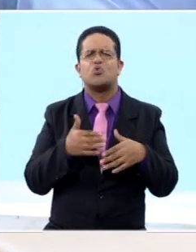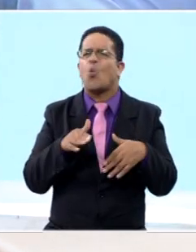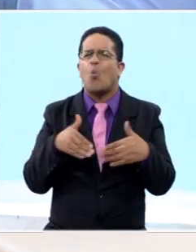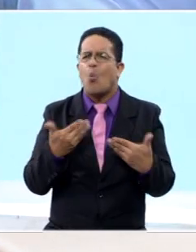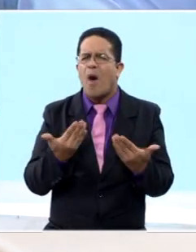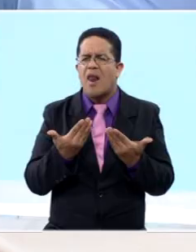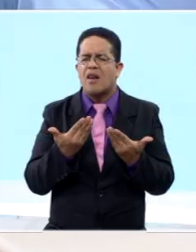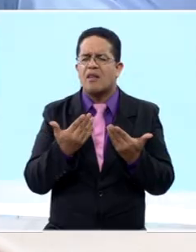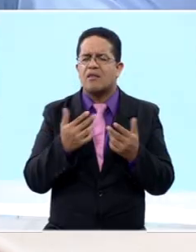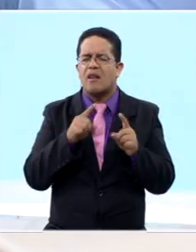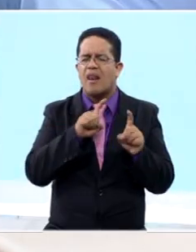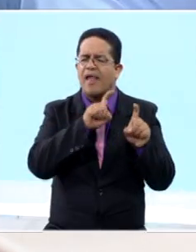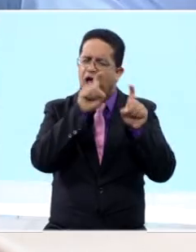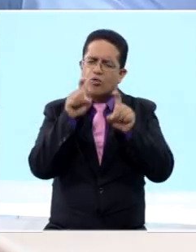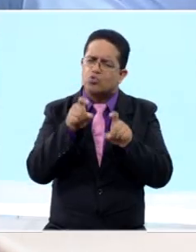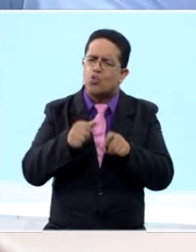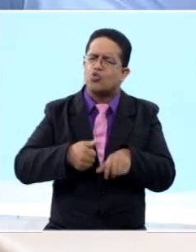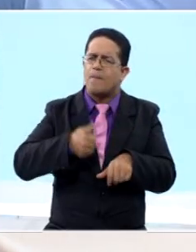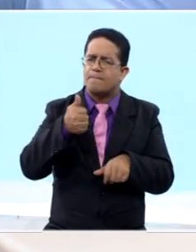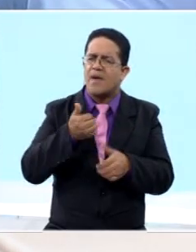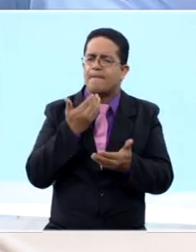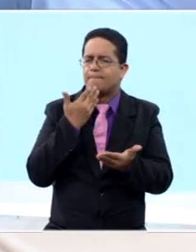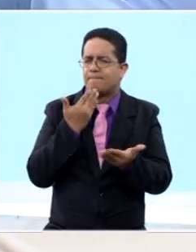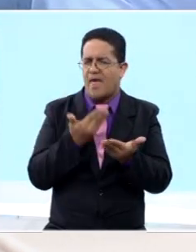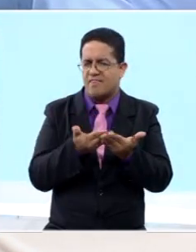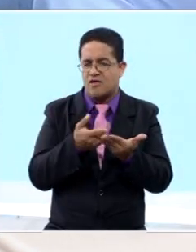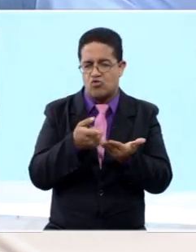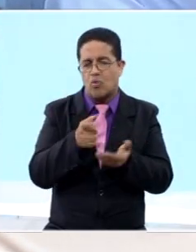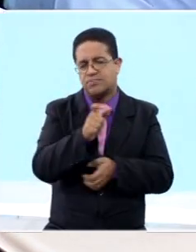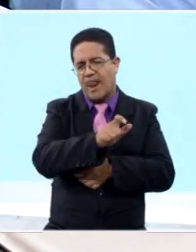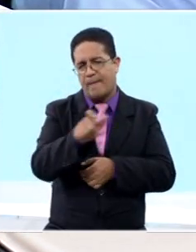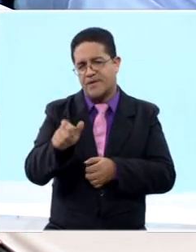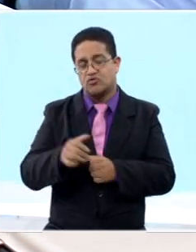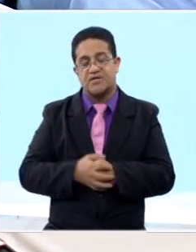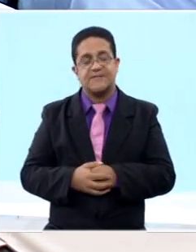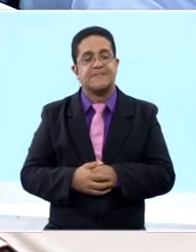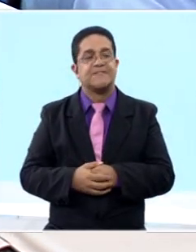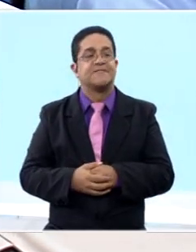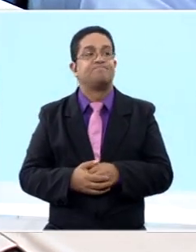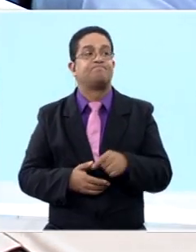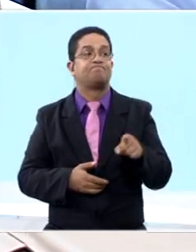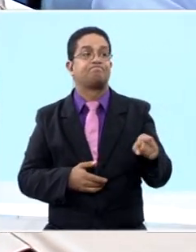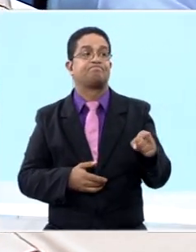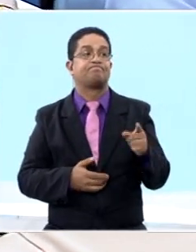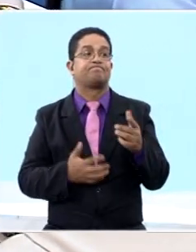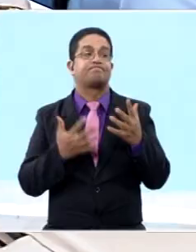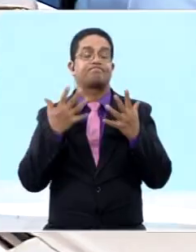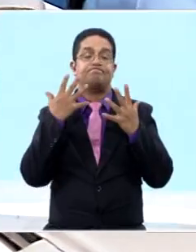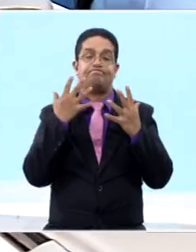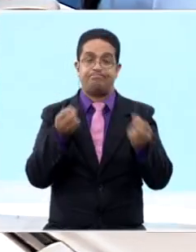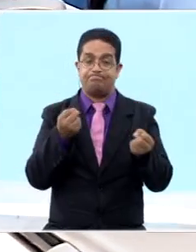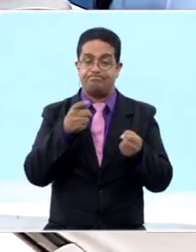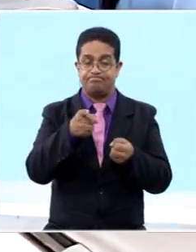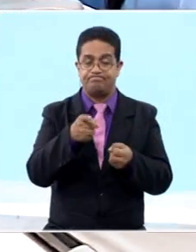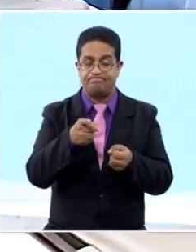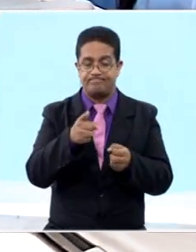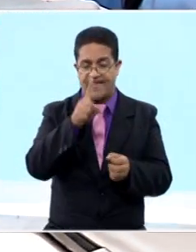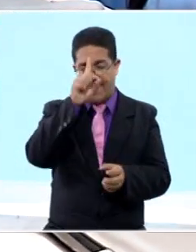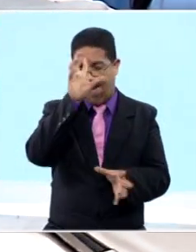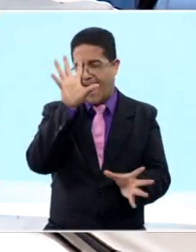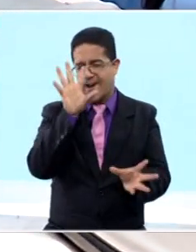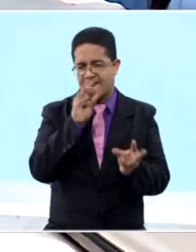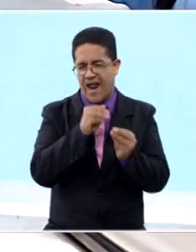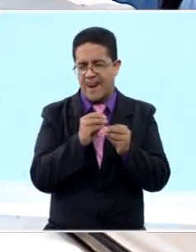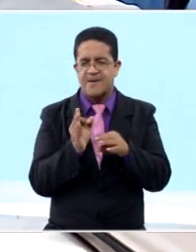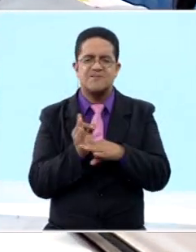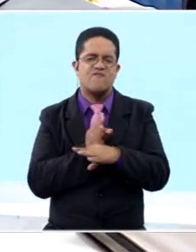estudios más frecuentes o los más solicitados por la parte médica hacia los pacientes. Mira, entender que el tema o el análisis